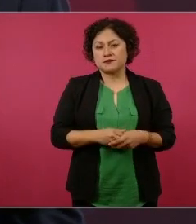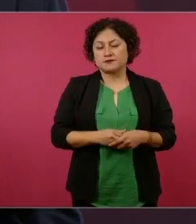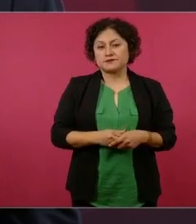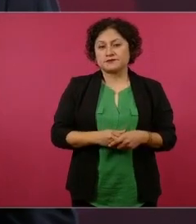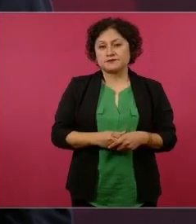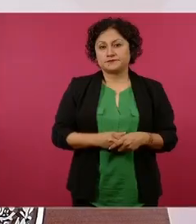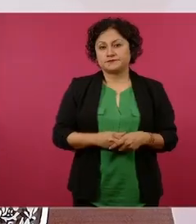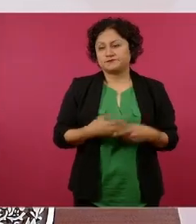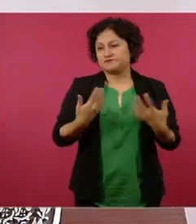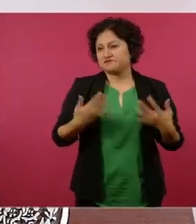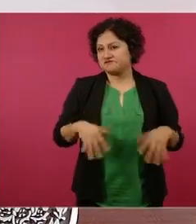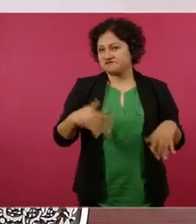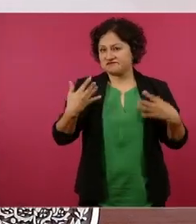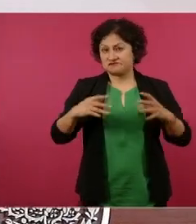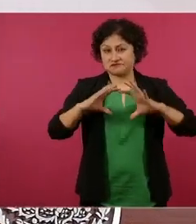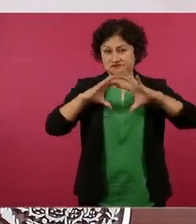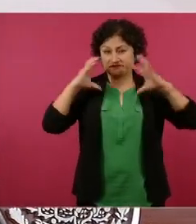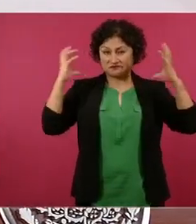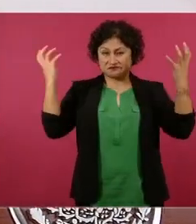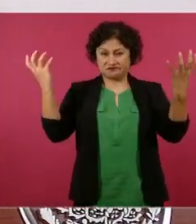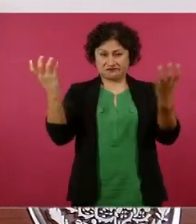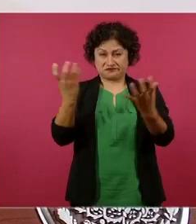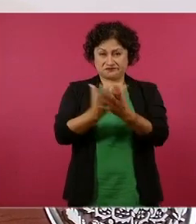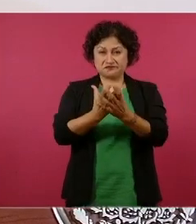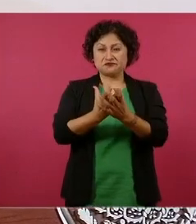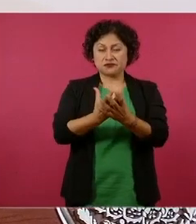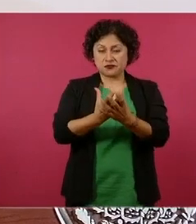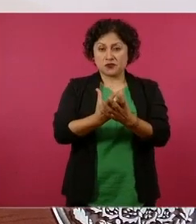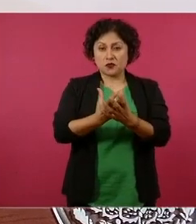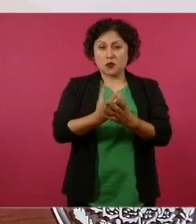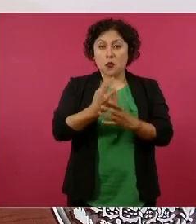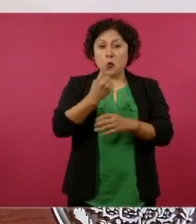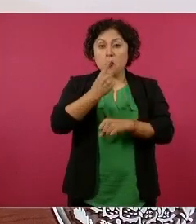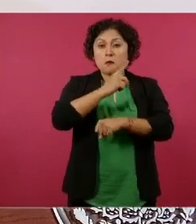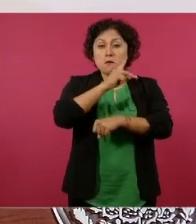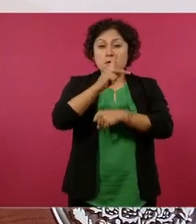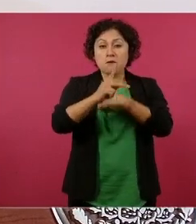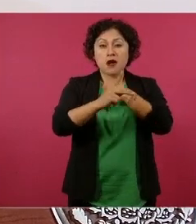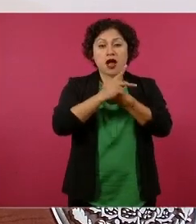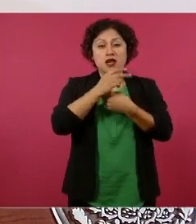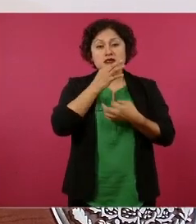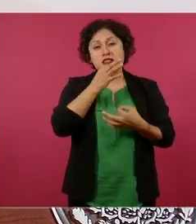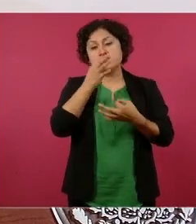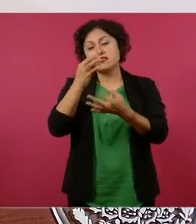Es de los países que más consume droga en el mundo.